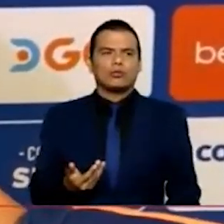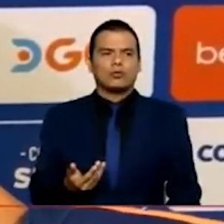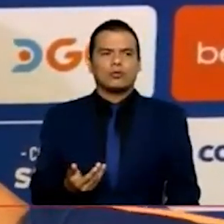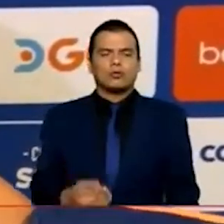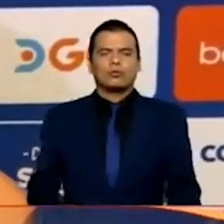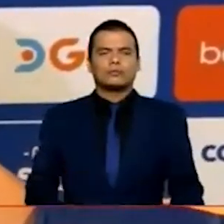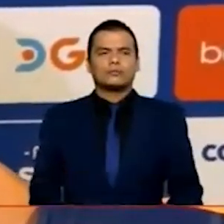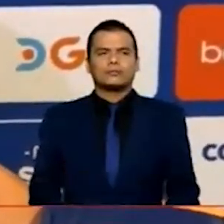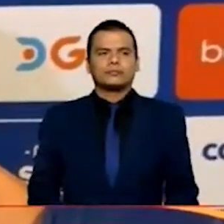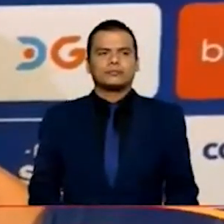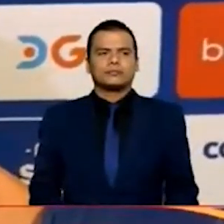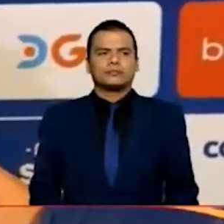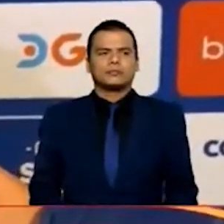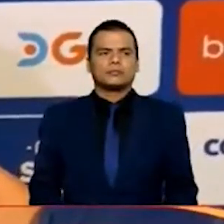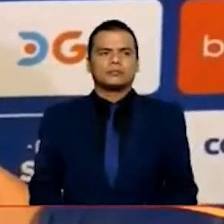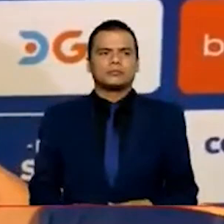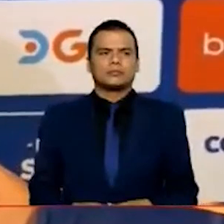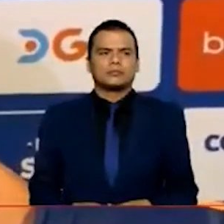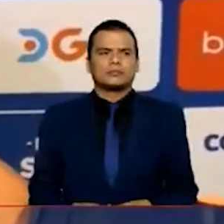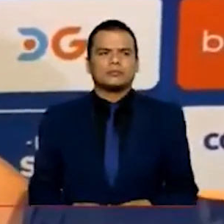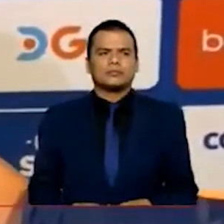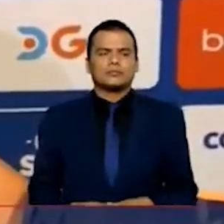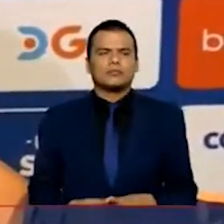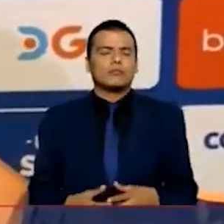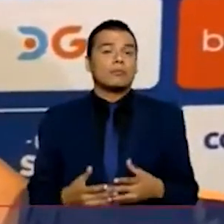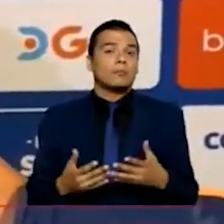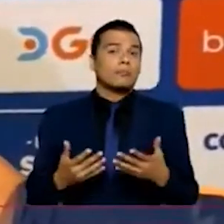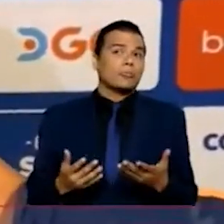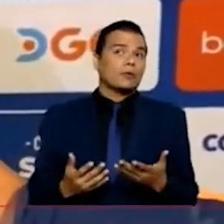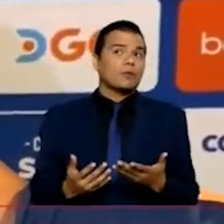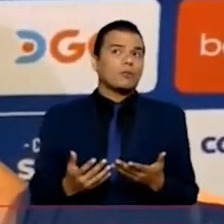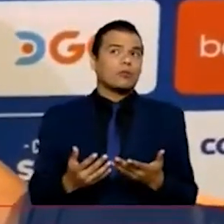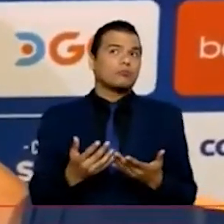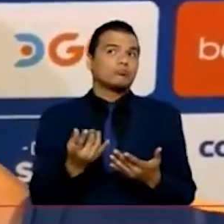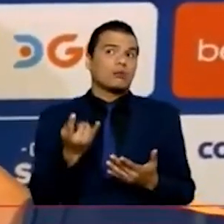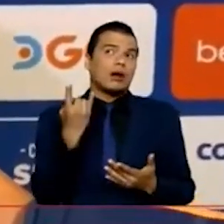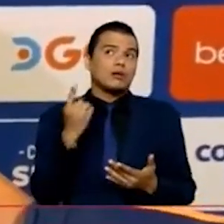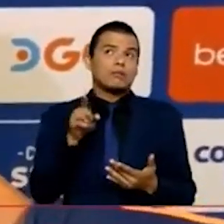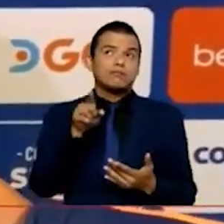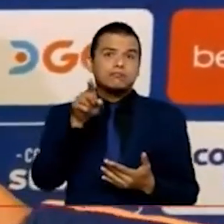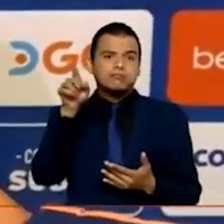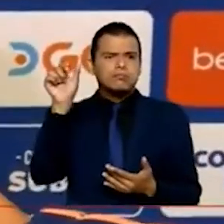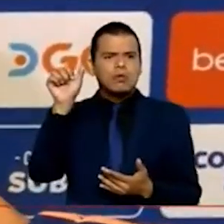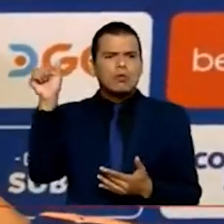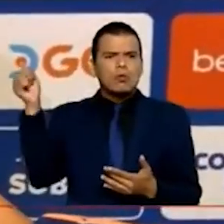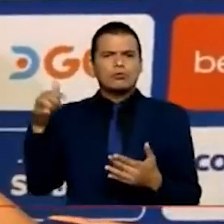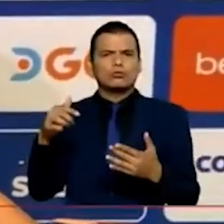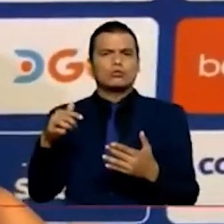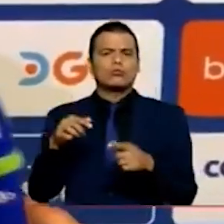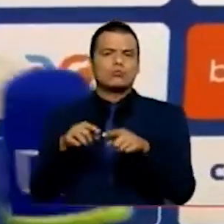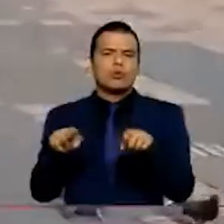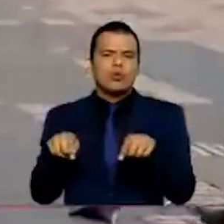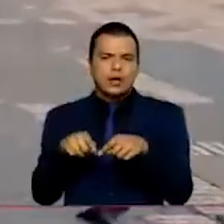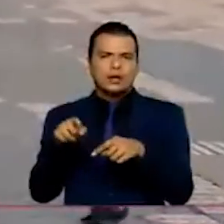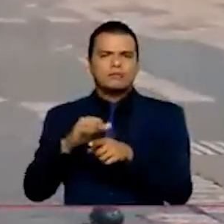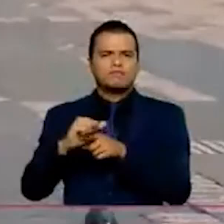a Europa, lo más probable. Esperemos que se puedan cristalizar las alternativas que hemos ido